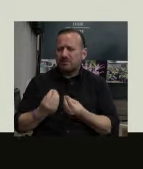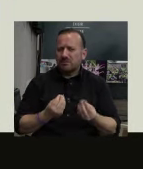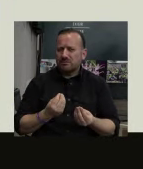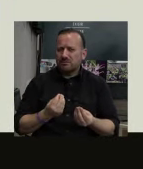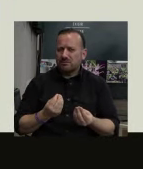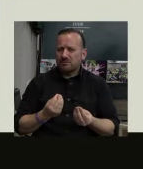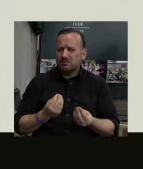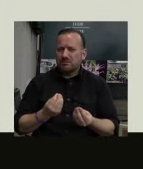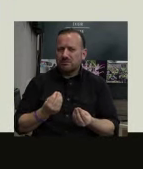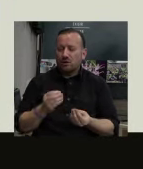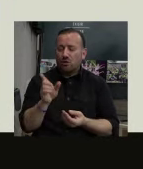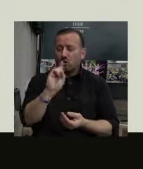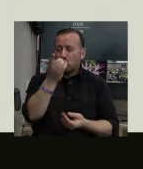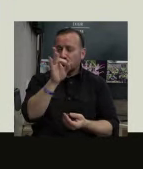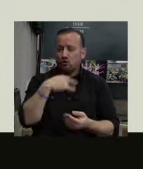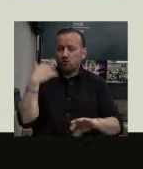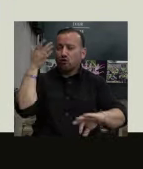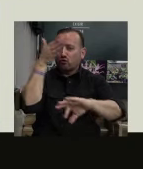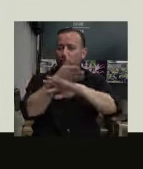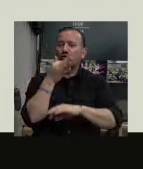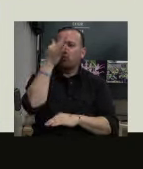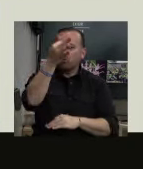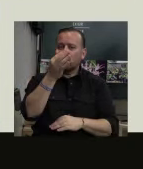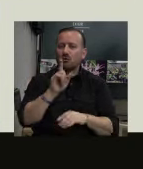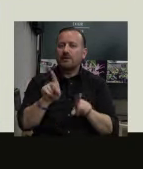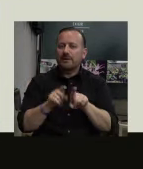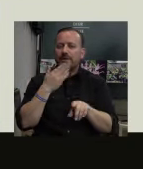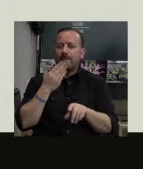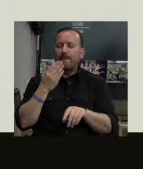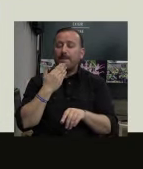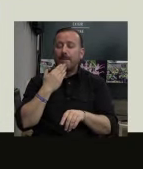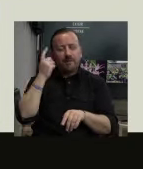pasar no es solo ir hacia el futuro sino anticipar